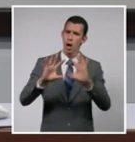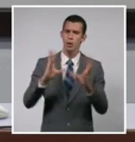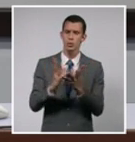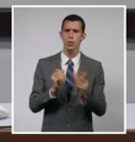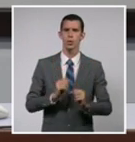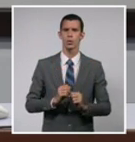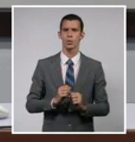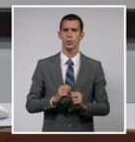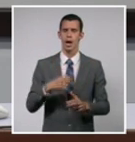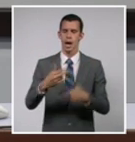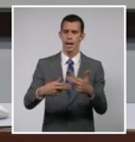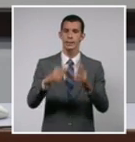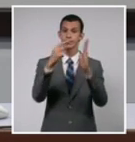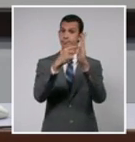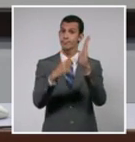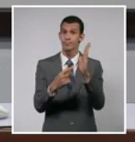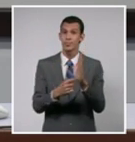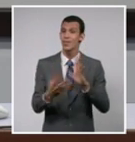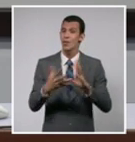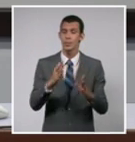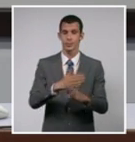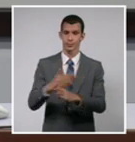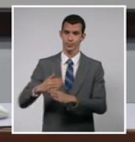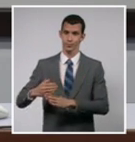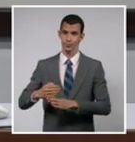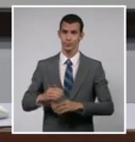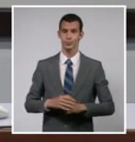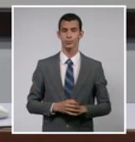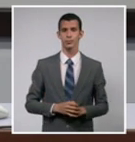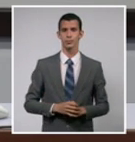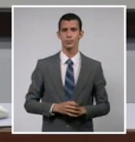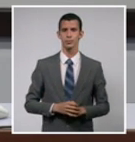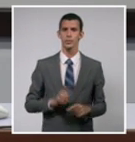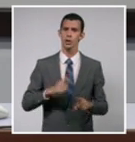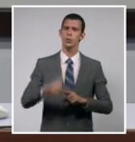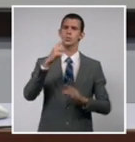Hay que evitar indisciplina,